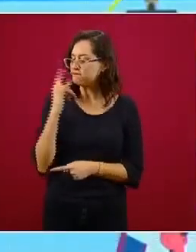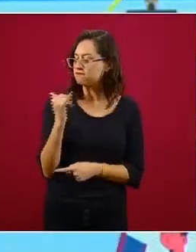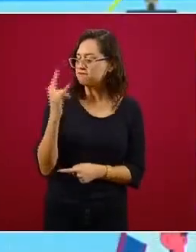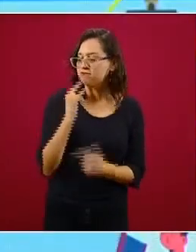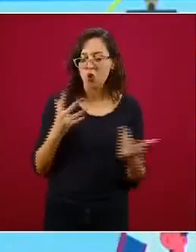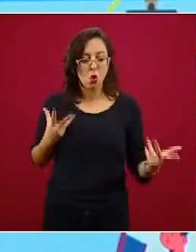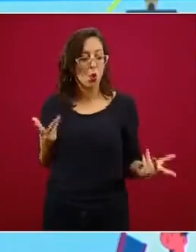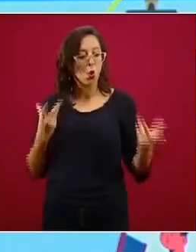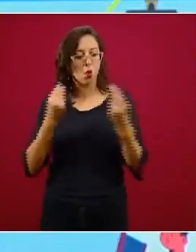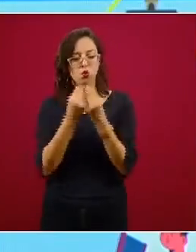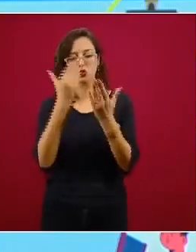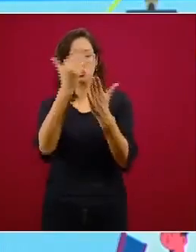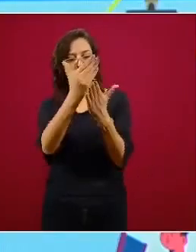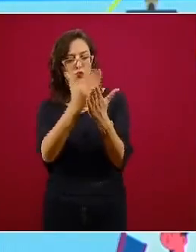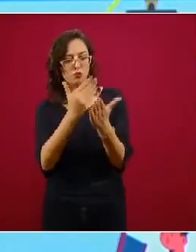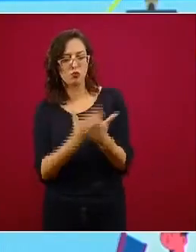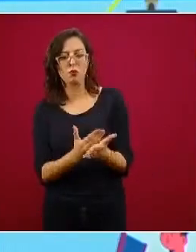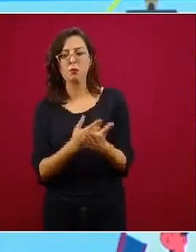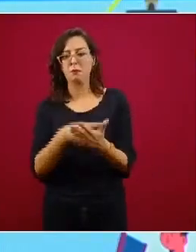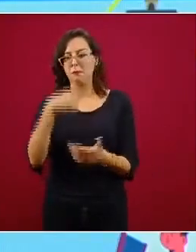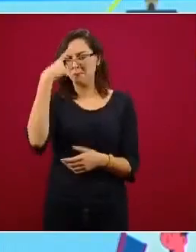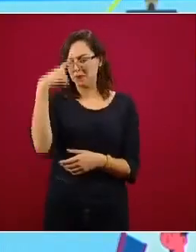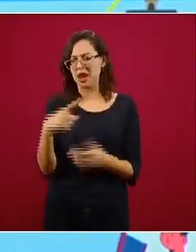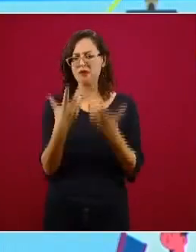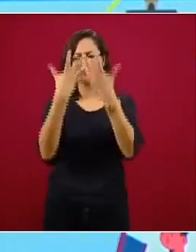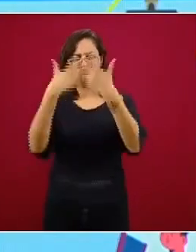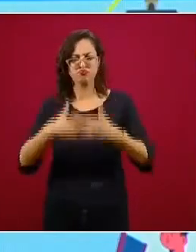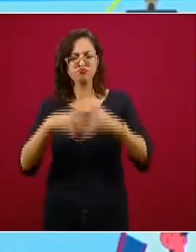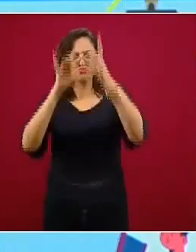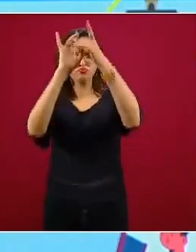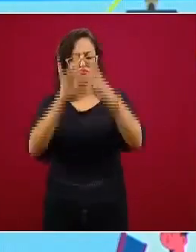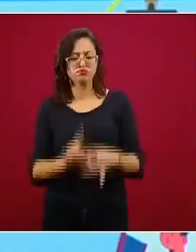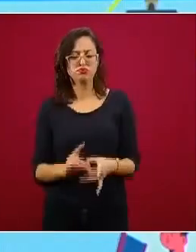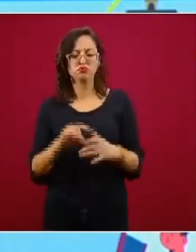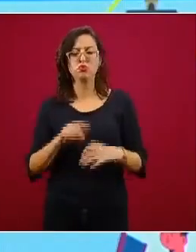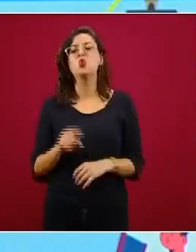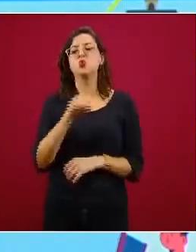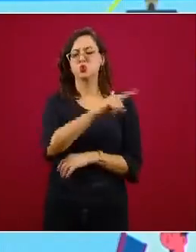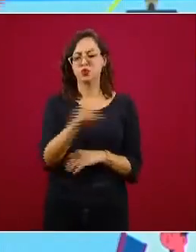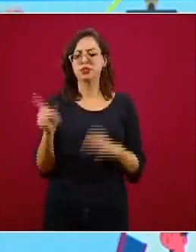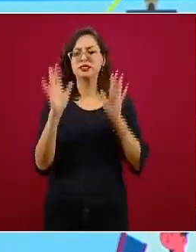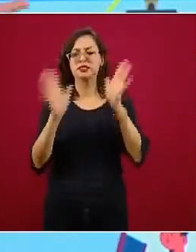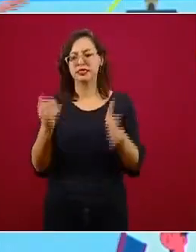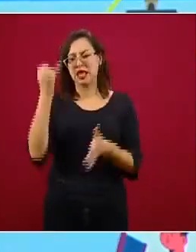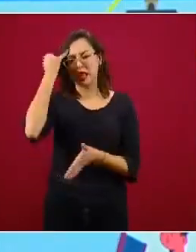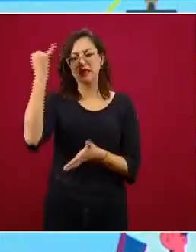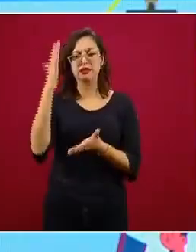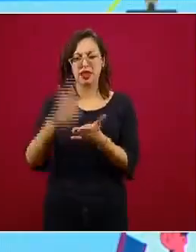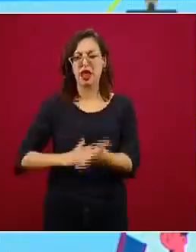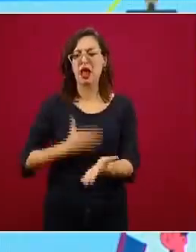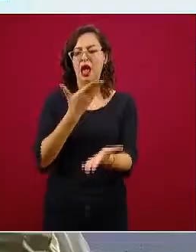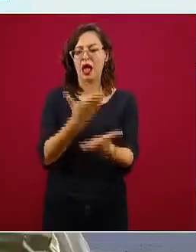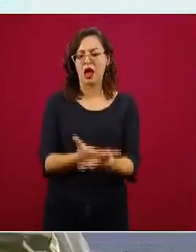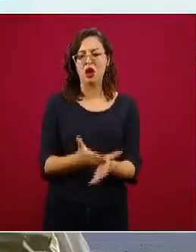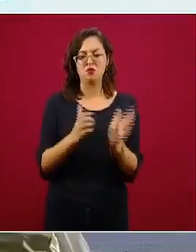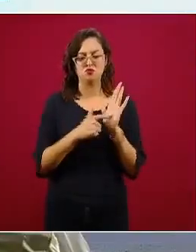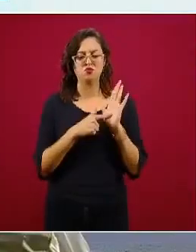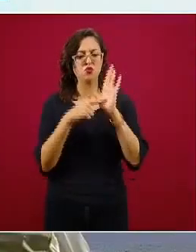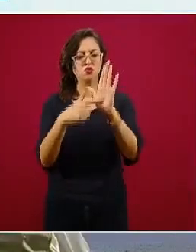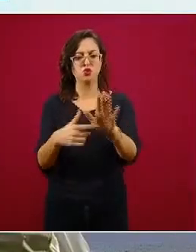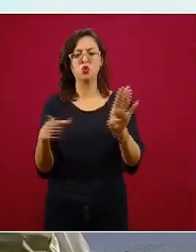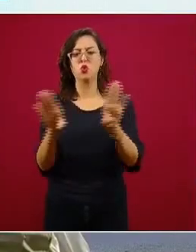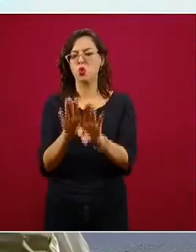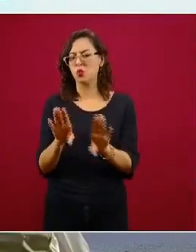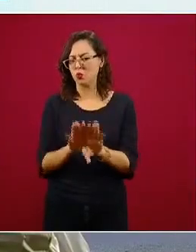unos lineamientos que articulen estas iniciativas. Iniciativas como la que ustedes ya conocen, se presentó aquí ya hace algunas semanas